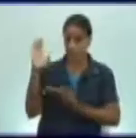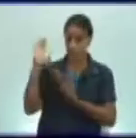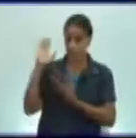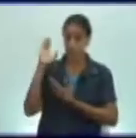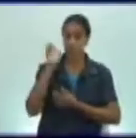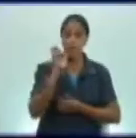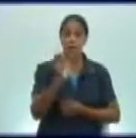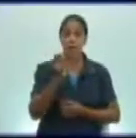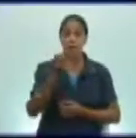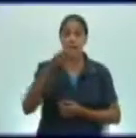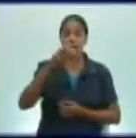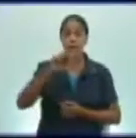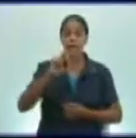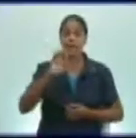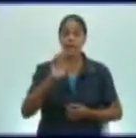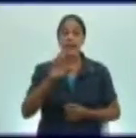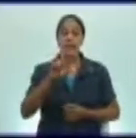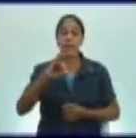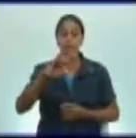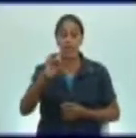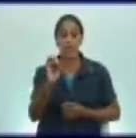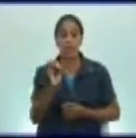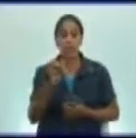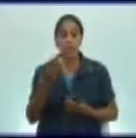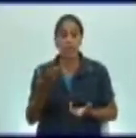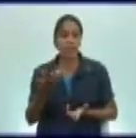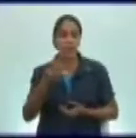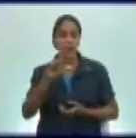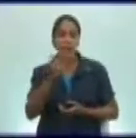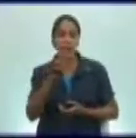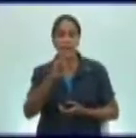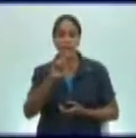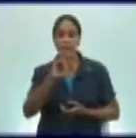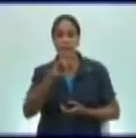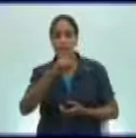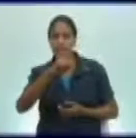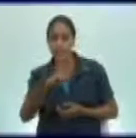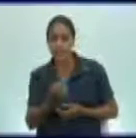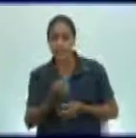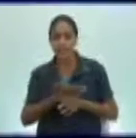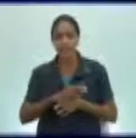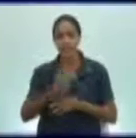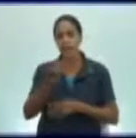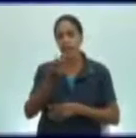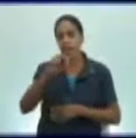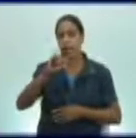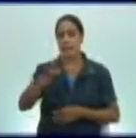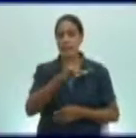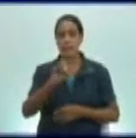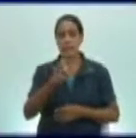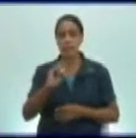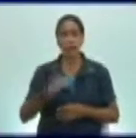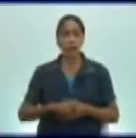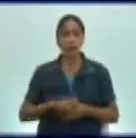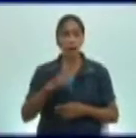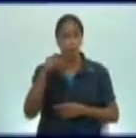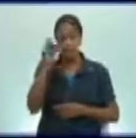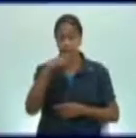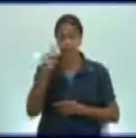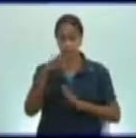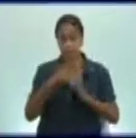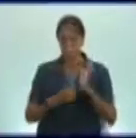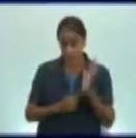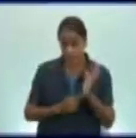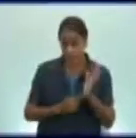anélidos proviene del latín anelos, que significa anillo. Dentro de las características de los anélidos,